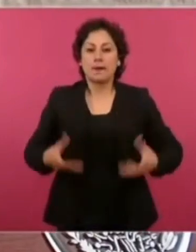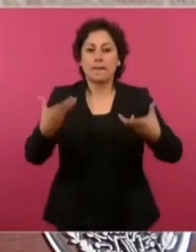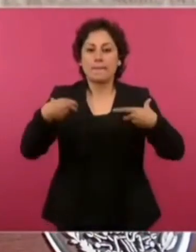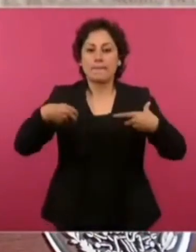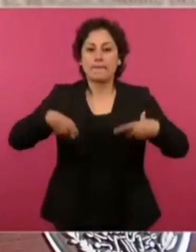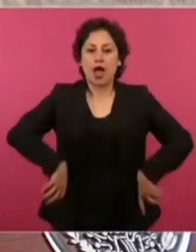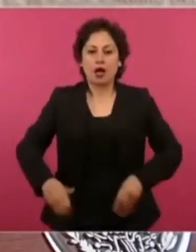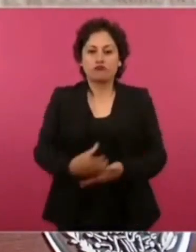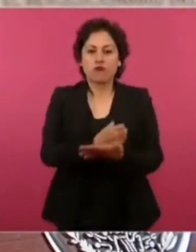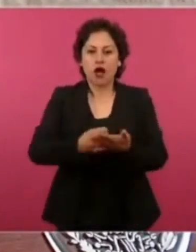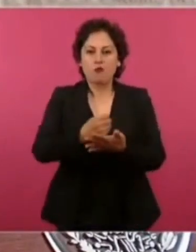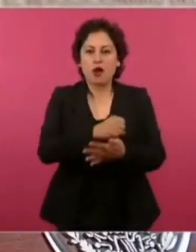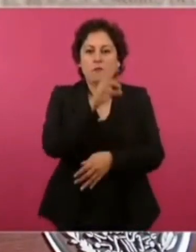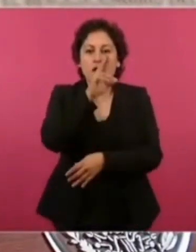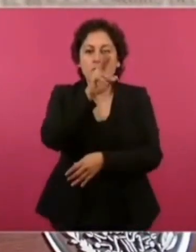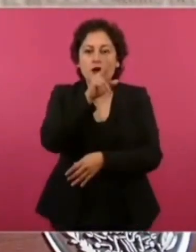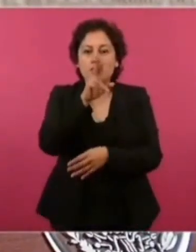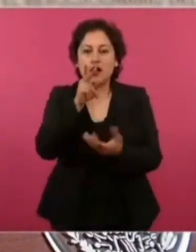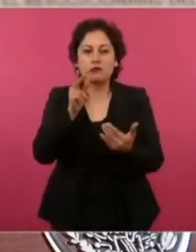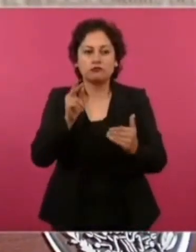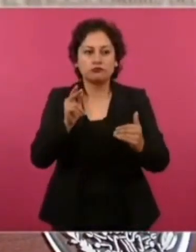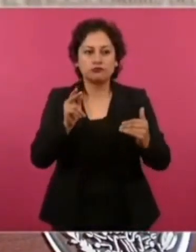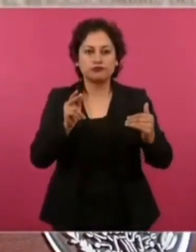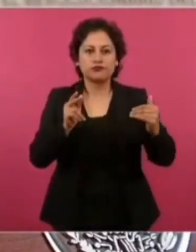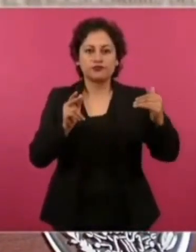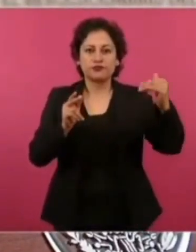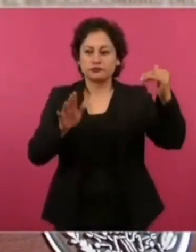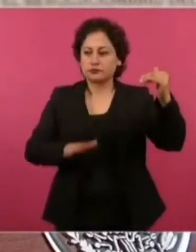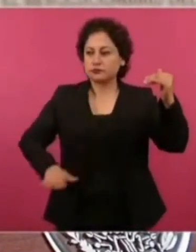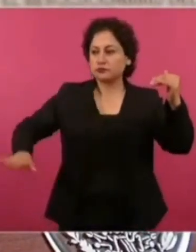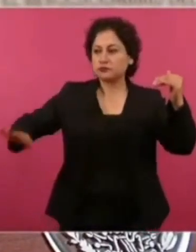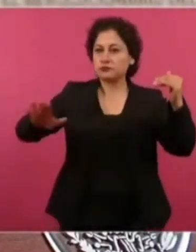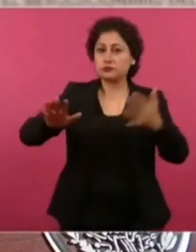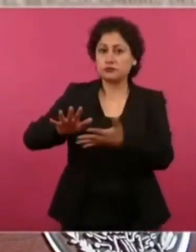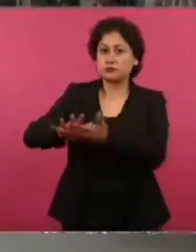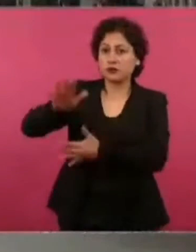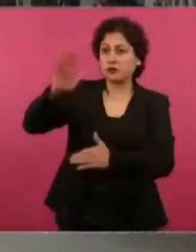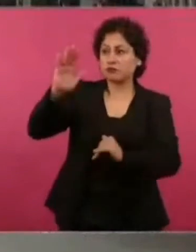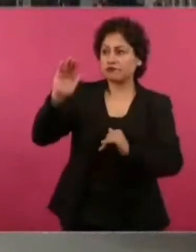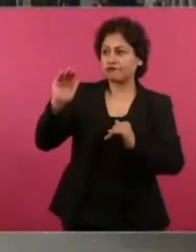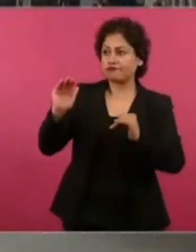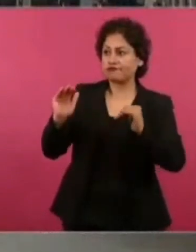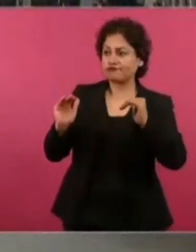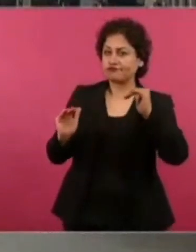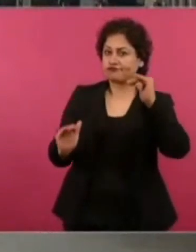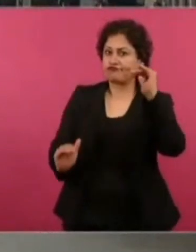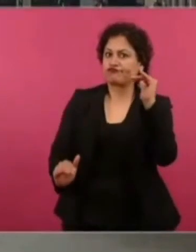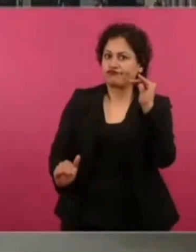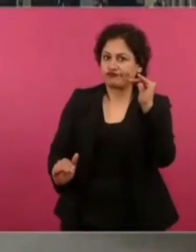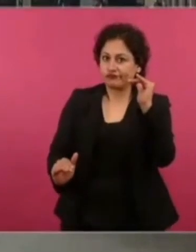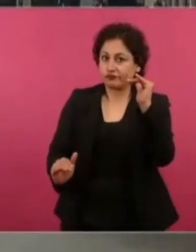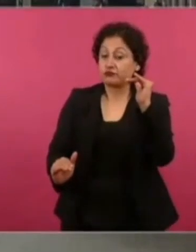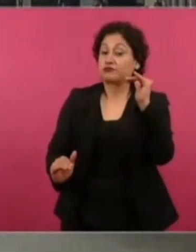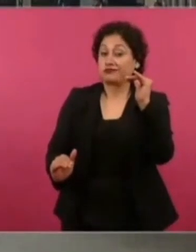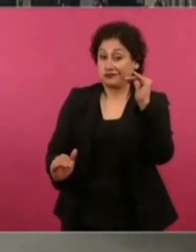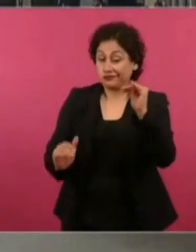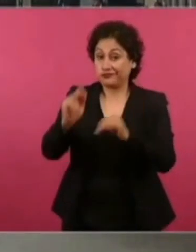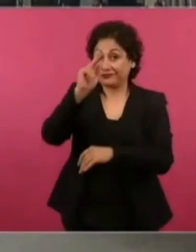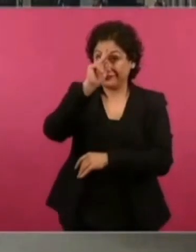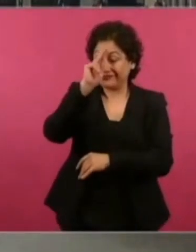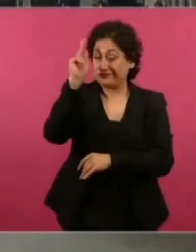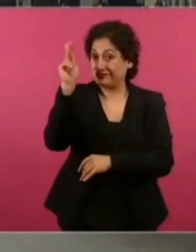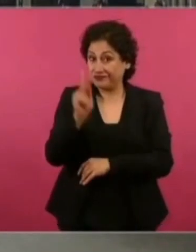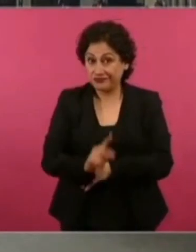económica y social en nuestro país. Entonces ahora yo estoy muy